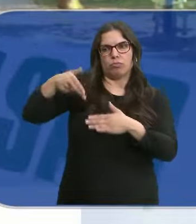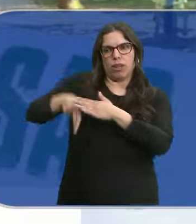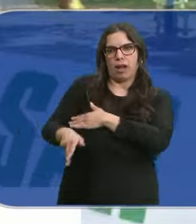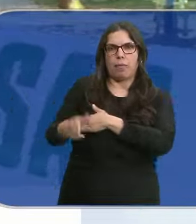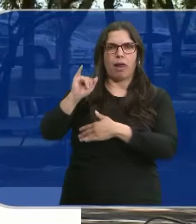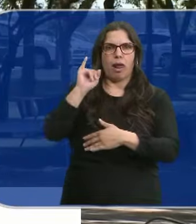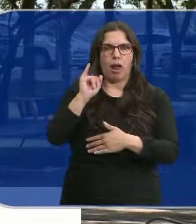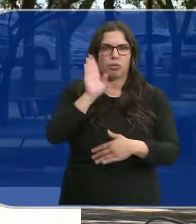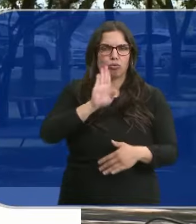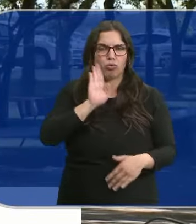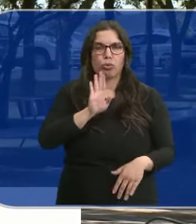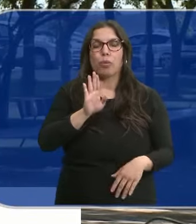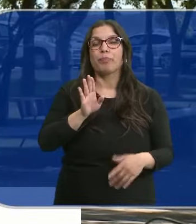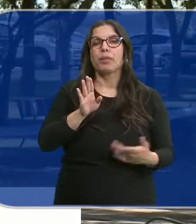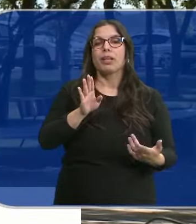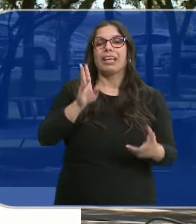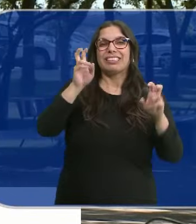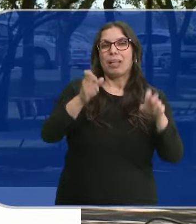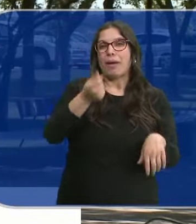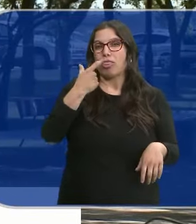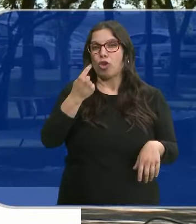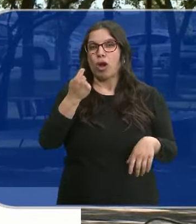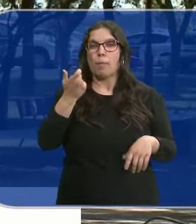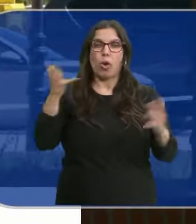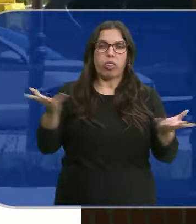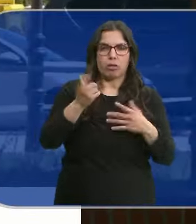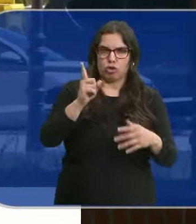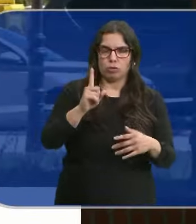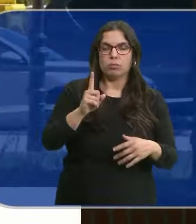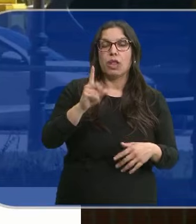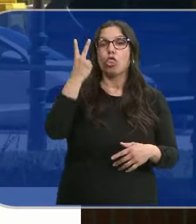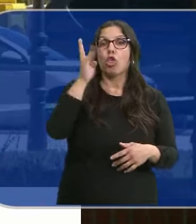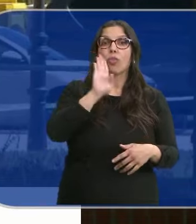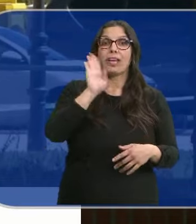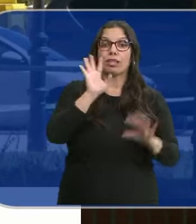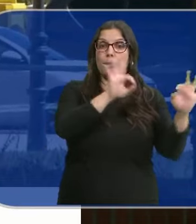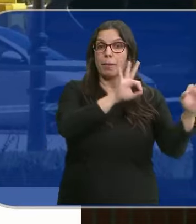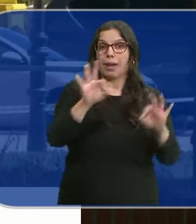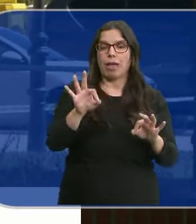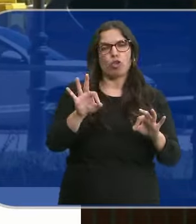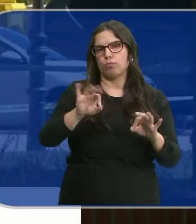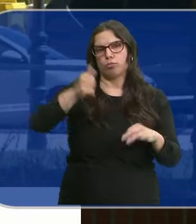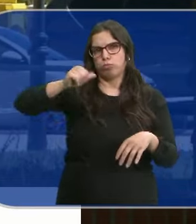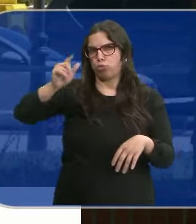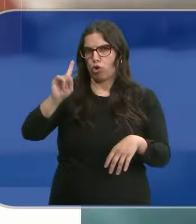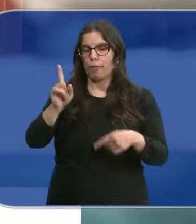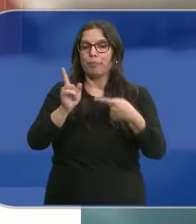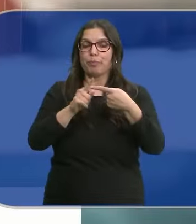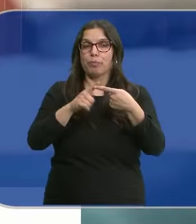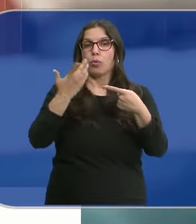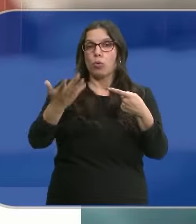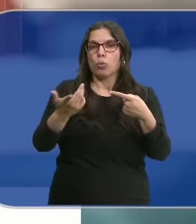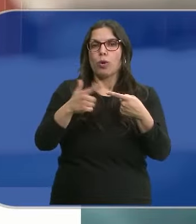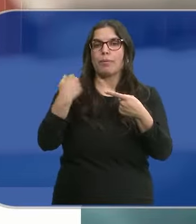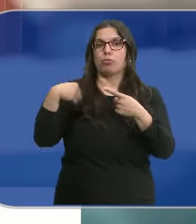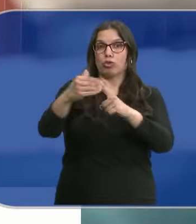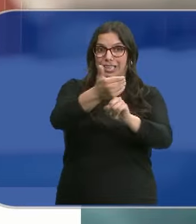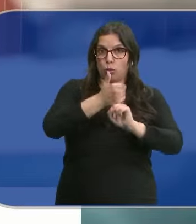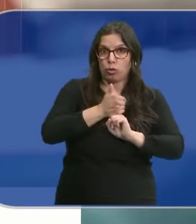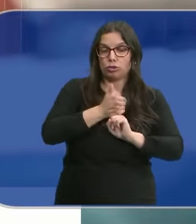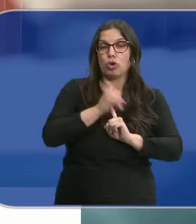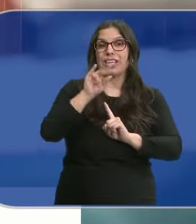cuenta atenuantes de drogadicción y hay 2 delitos que no han salido adelante tal y como estaban previstos. Uno de ellos es el del